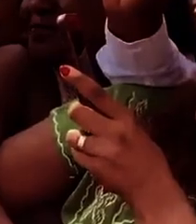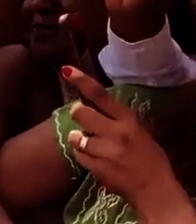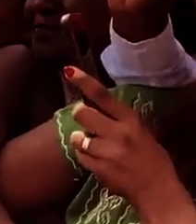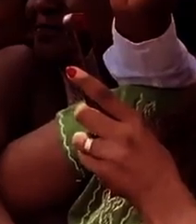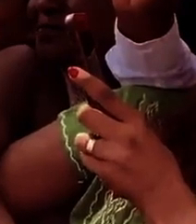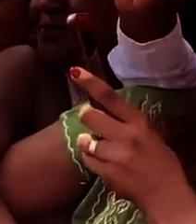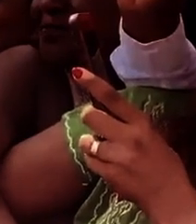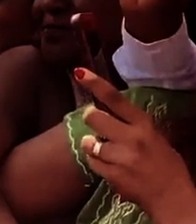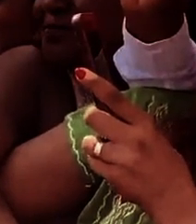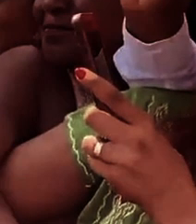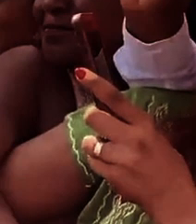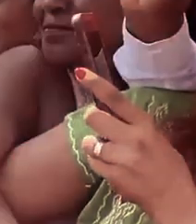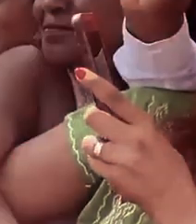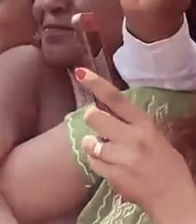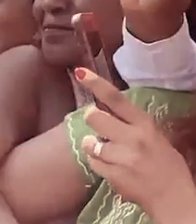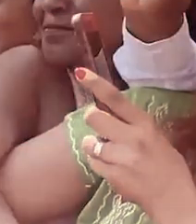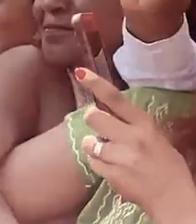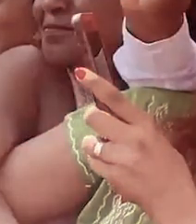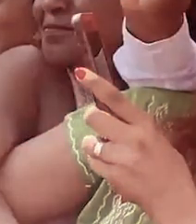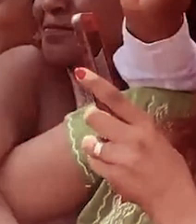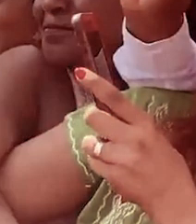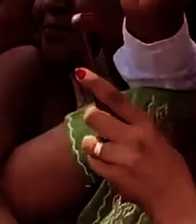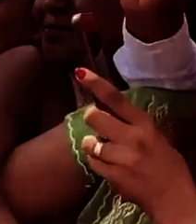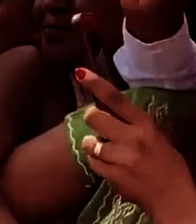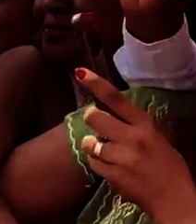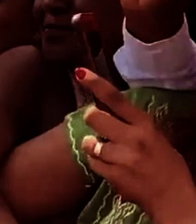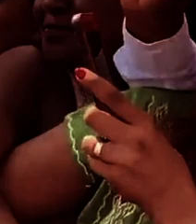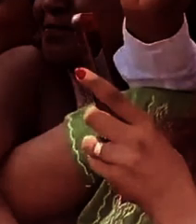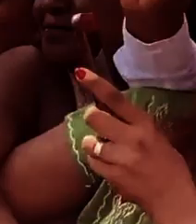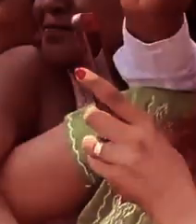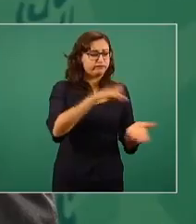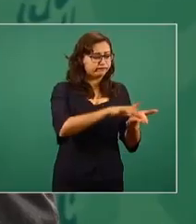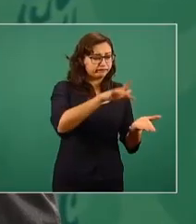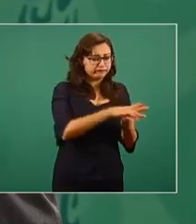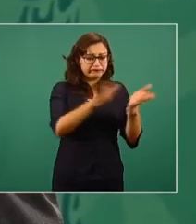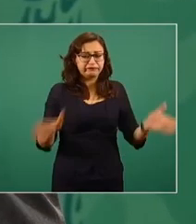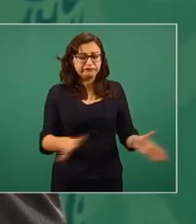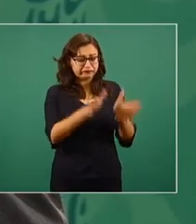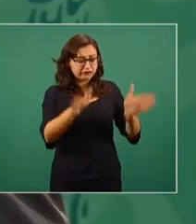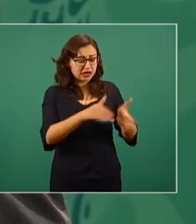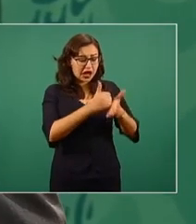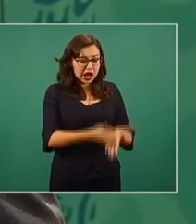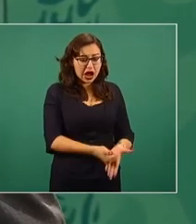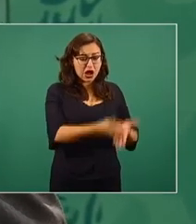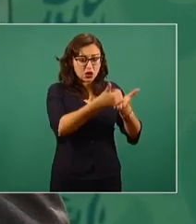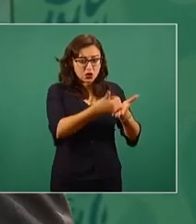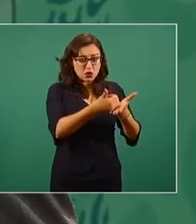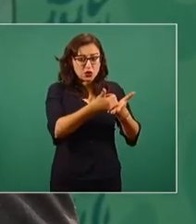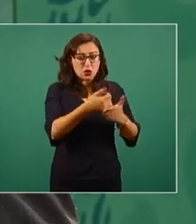el ayudar a la gente humilde, a la gente pobre, el